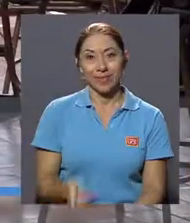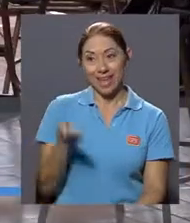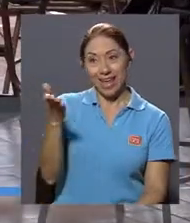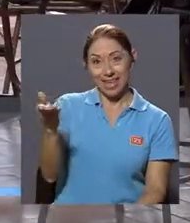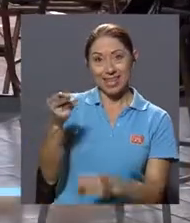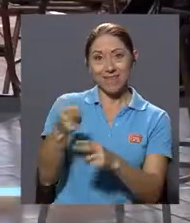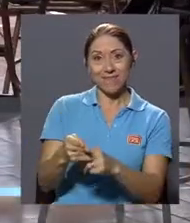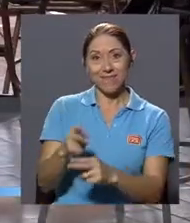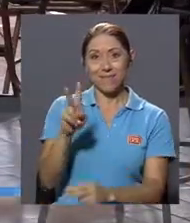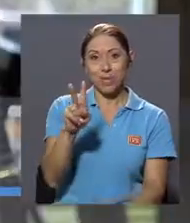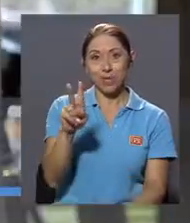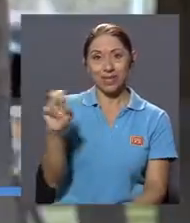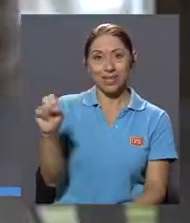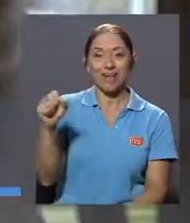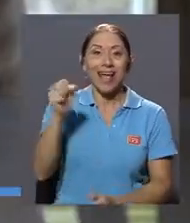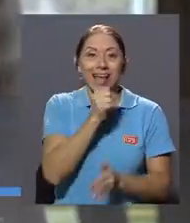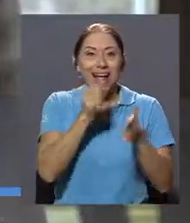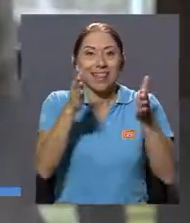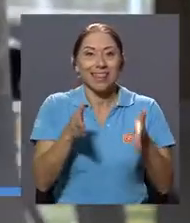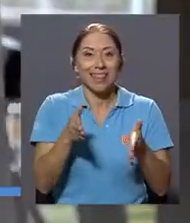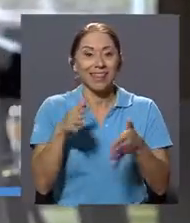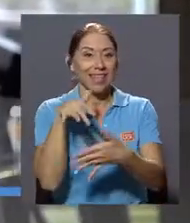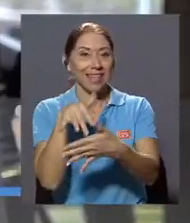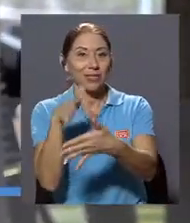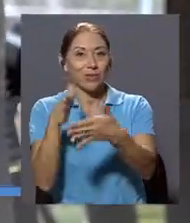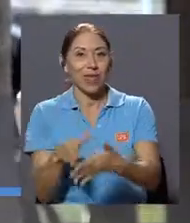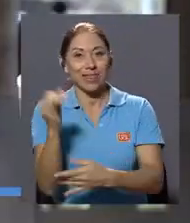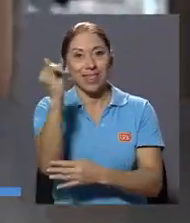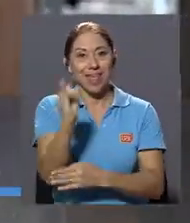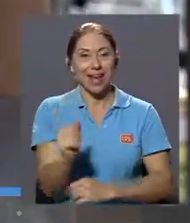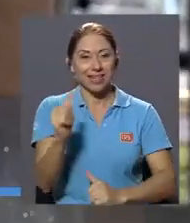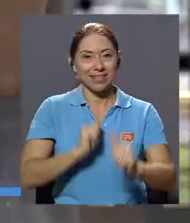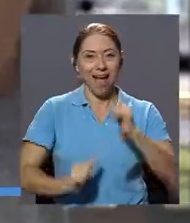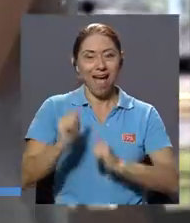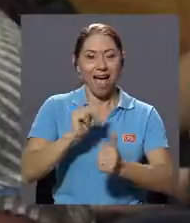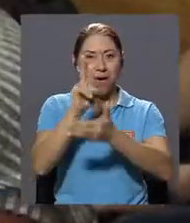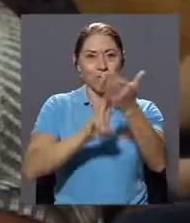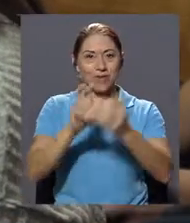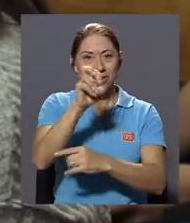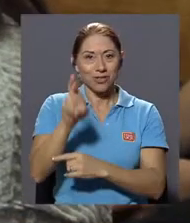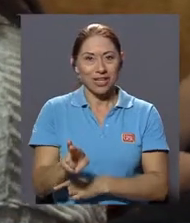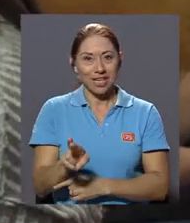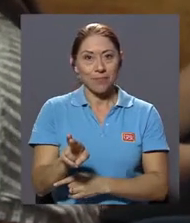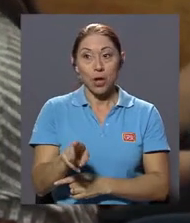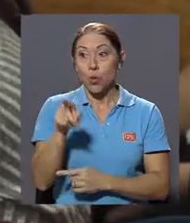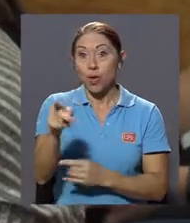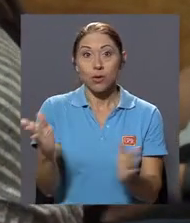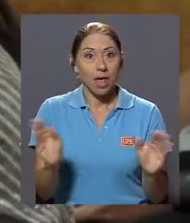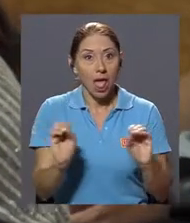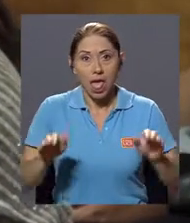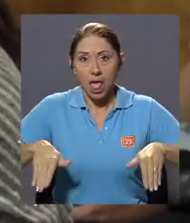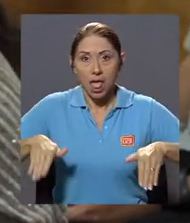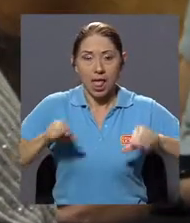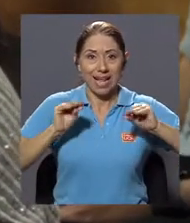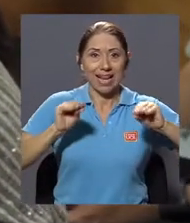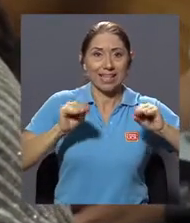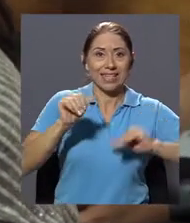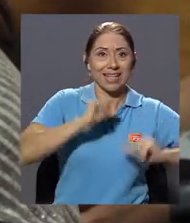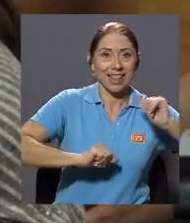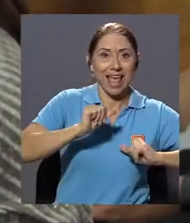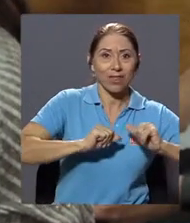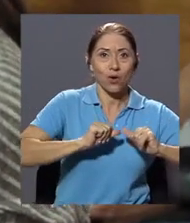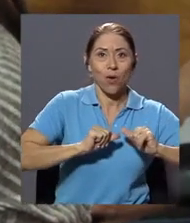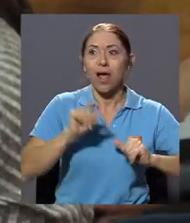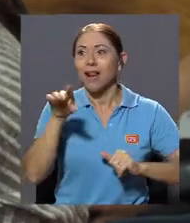Ella es Victoria Sanabria, cantante y estudiante de artes dramáticas de la Universidad de Costa Rica. Cuando no está dando clases de teatro, la